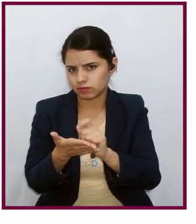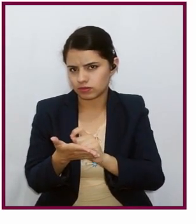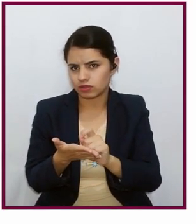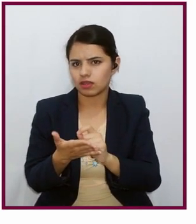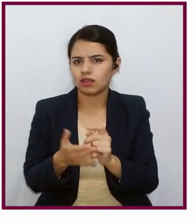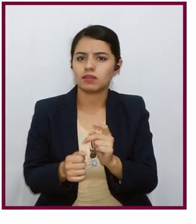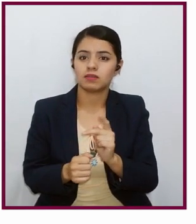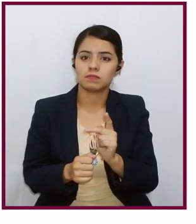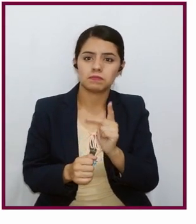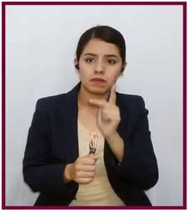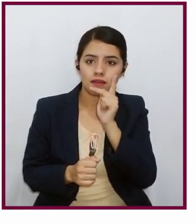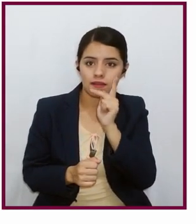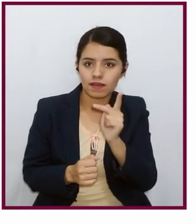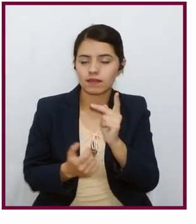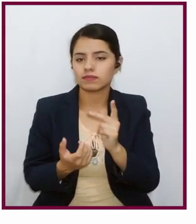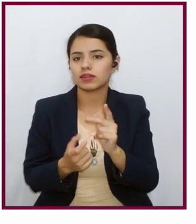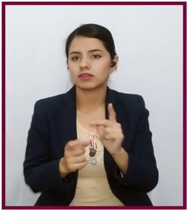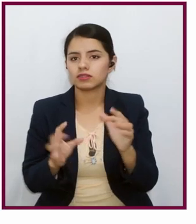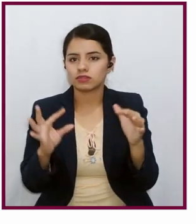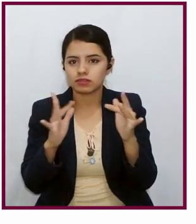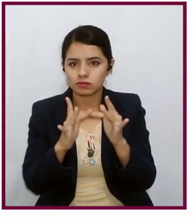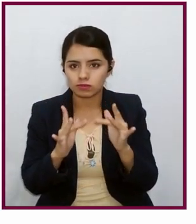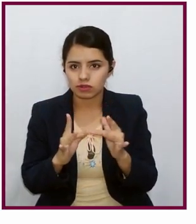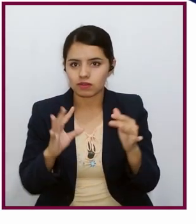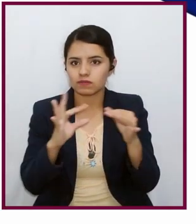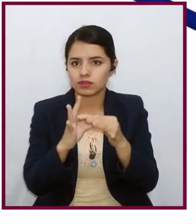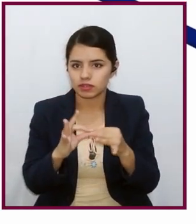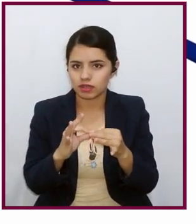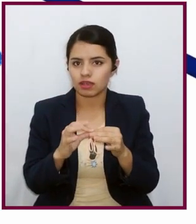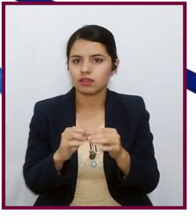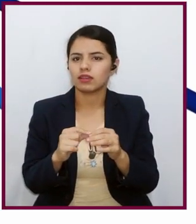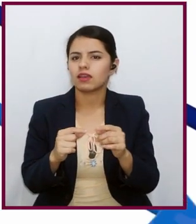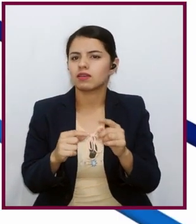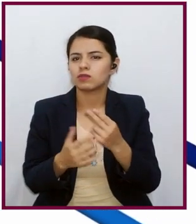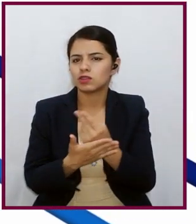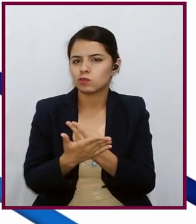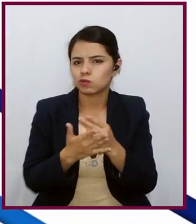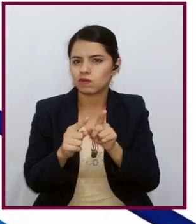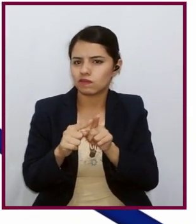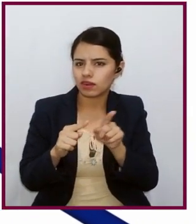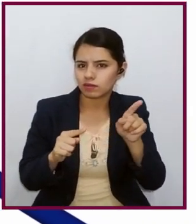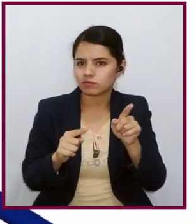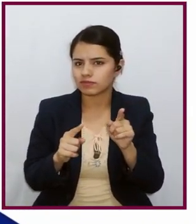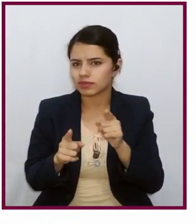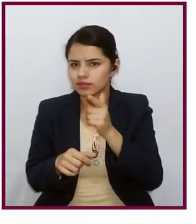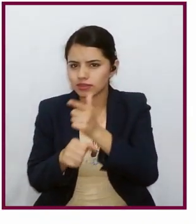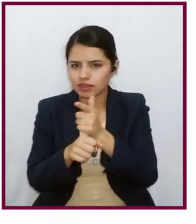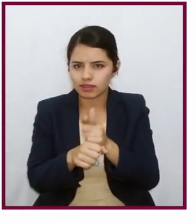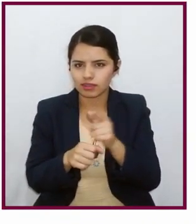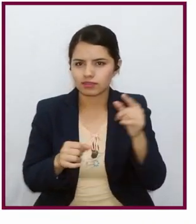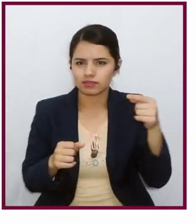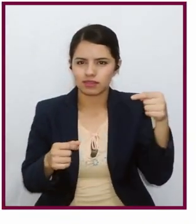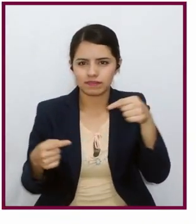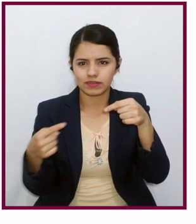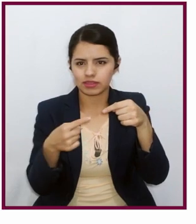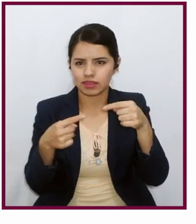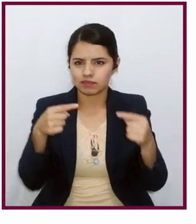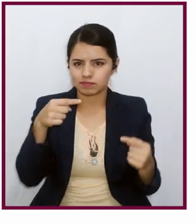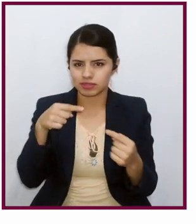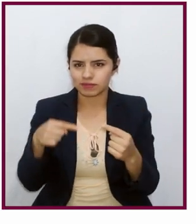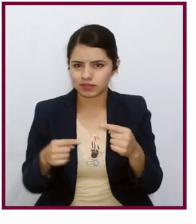compartir esa información. Por supuesto, también dar el crédito de la biografía. otro dato interesante que no podemos dejar de